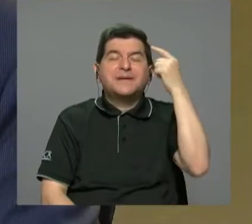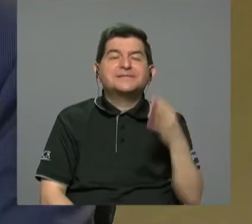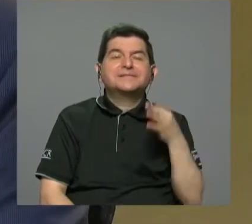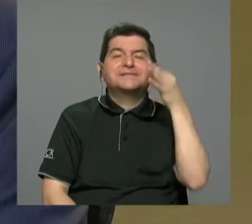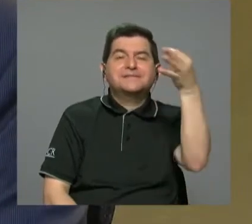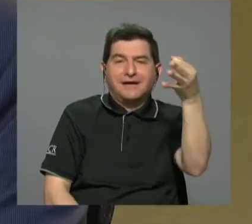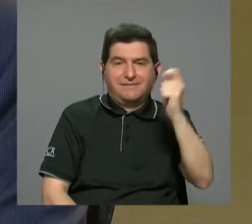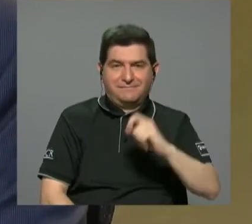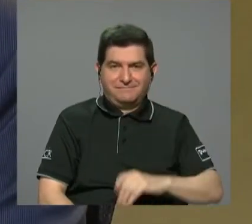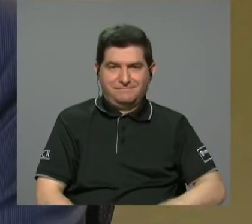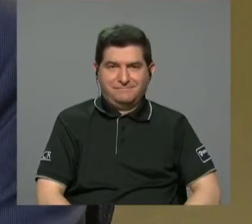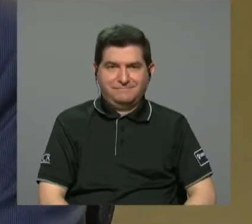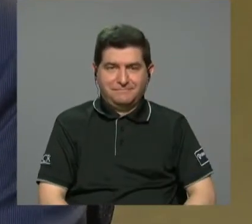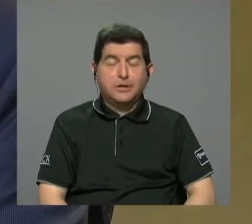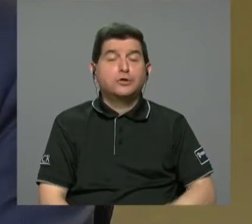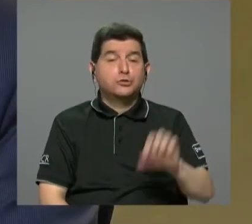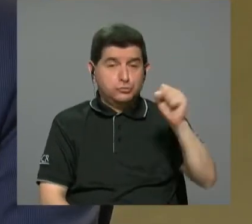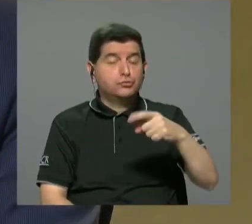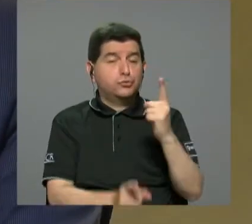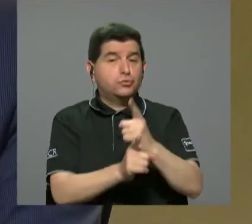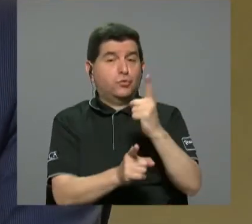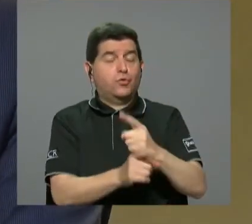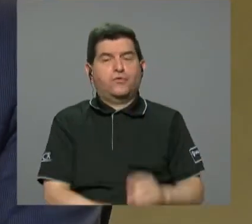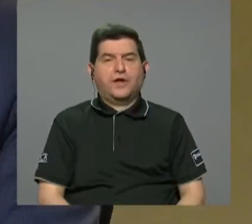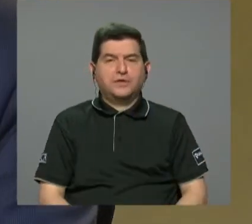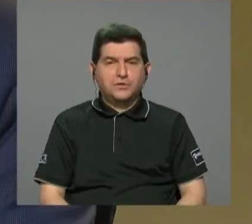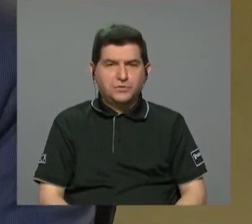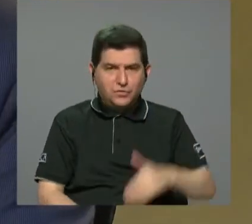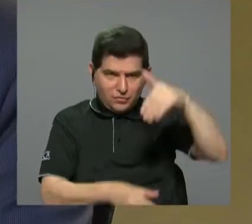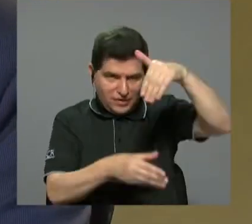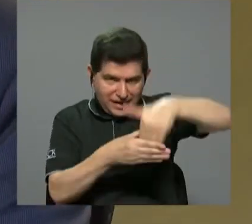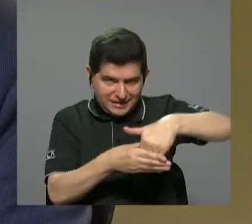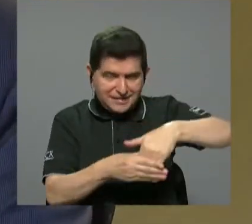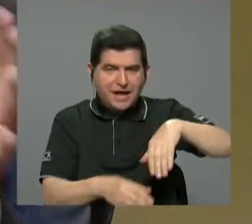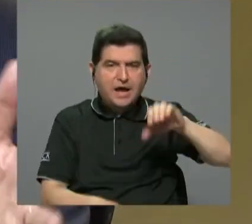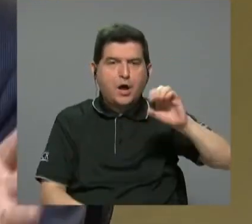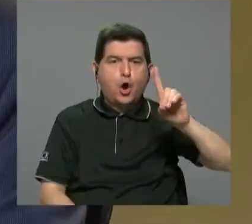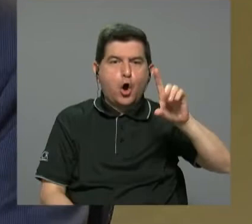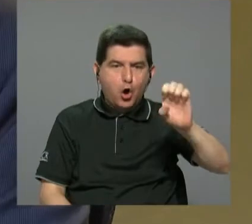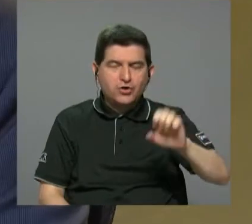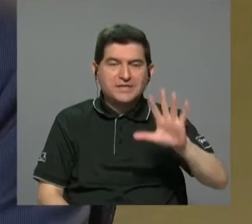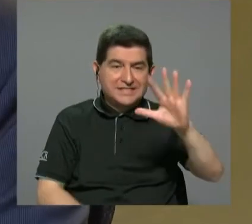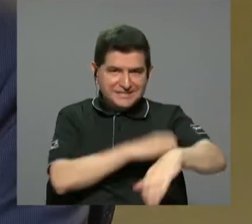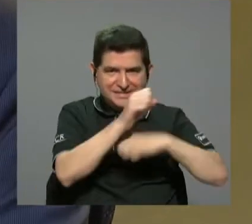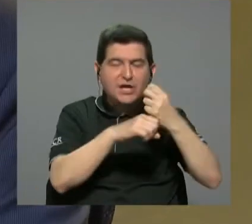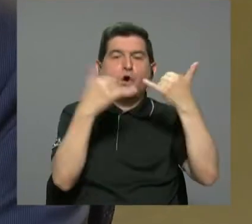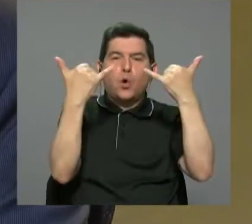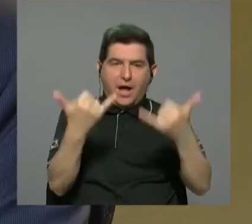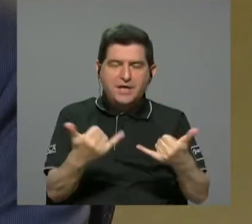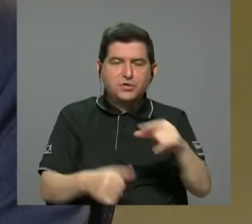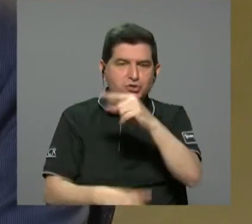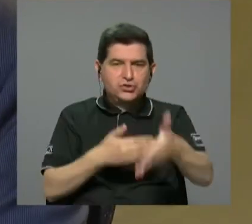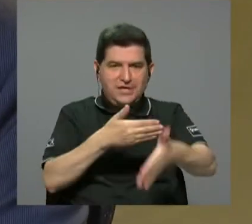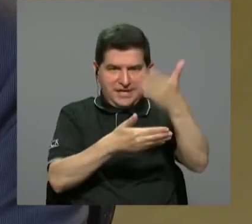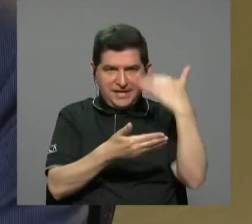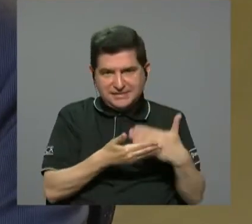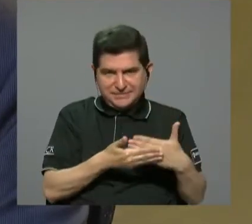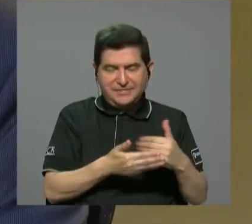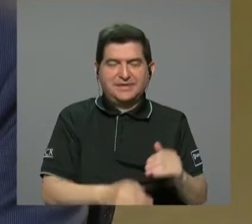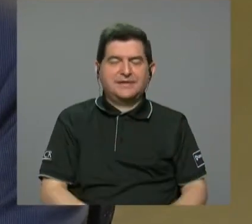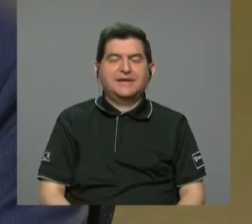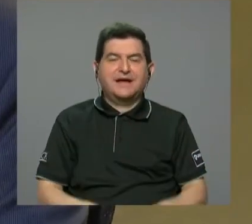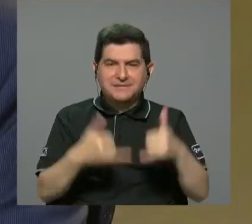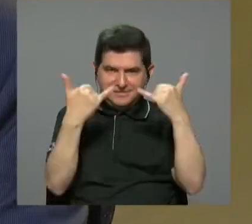efecto. Y bueno, el haber ingresado a la OCDE, por cierto, hace 5 años exactamente, la semana pasada se cumplió 5 años